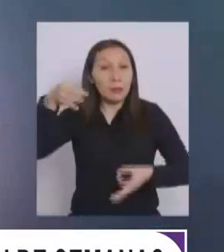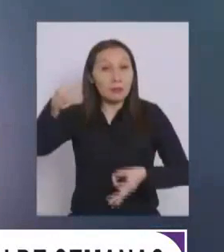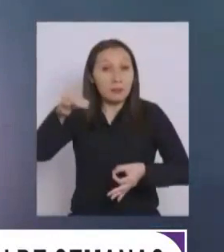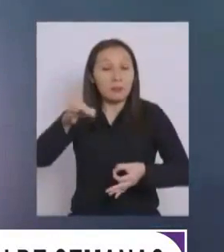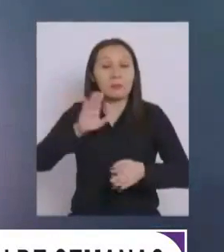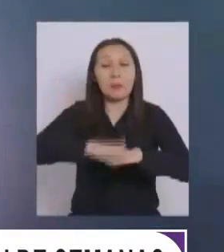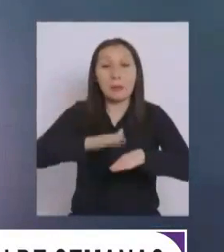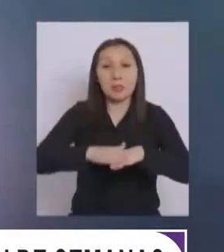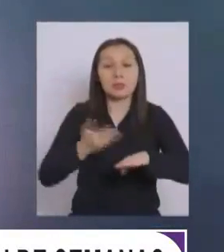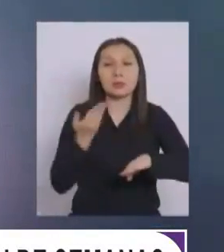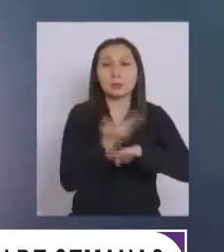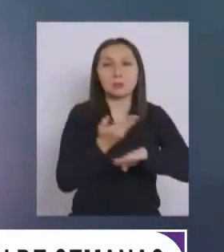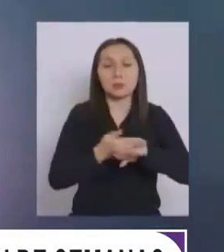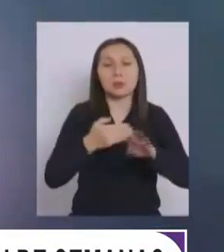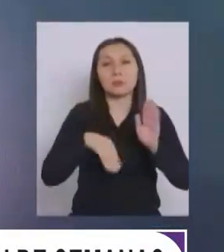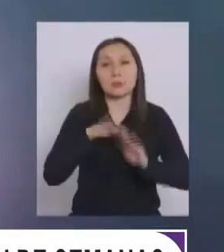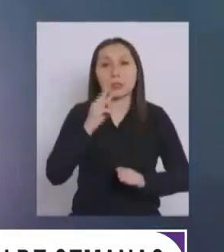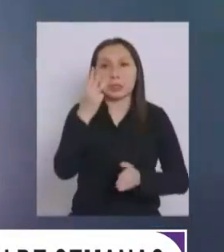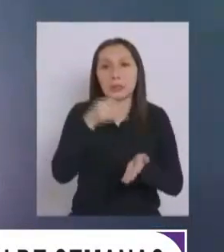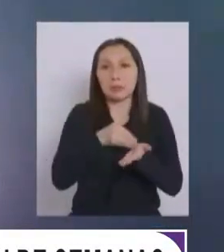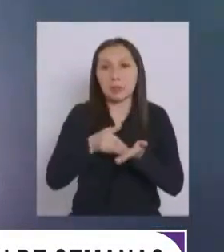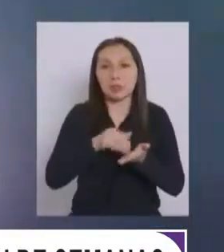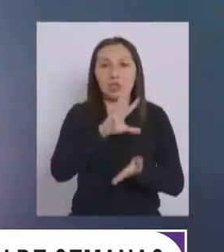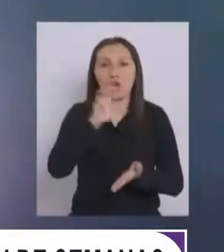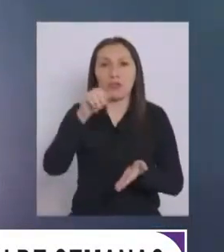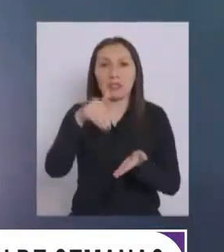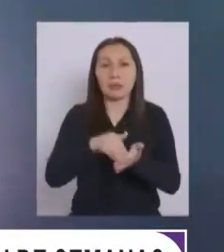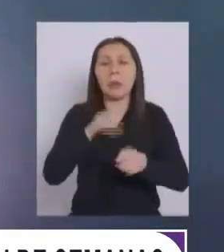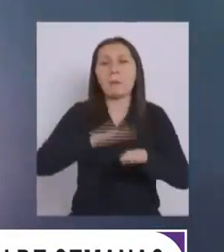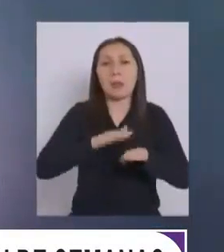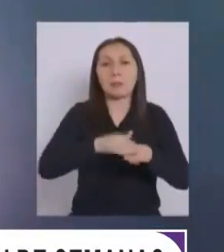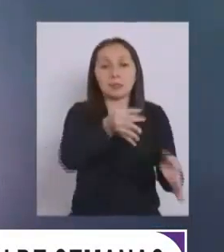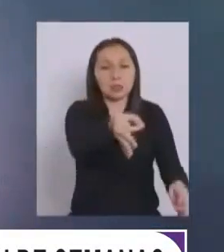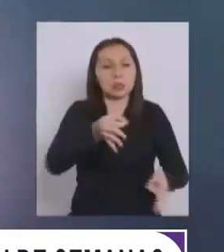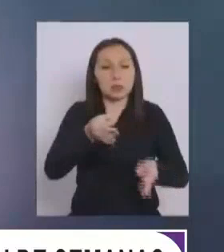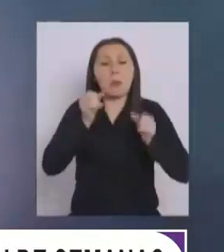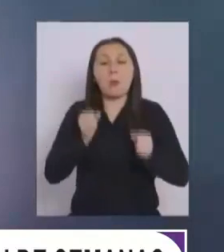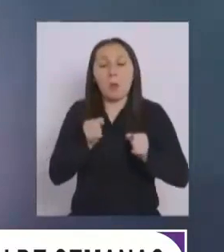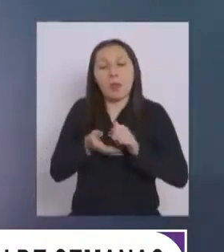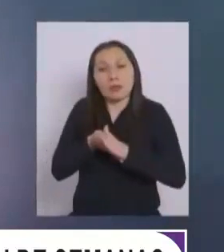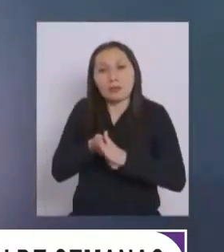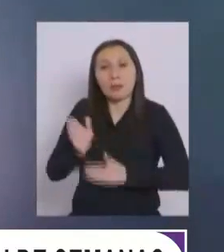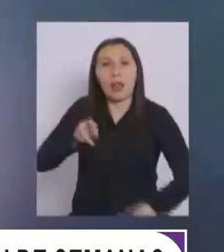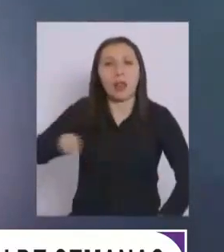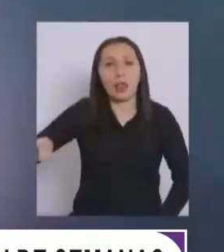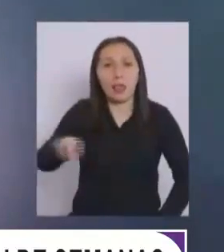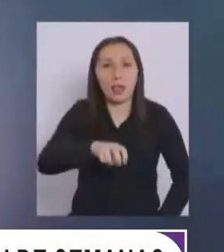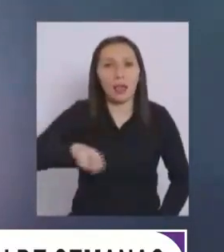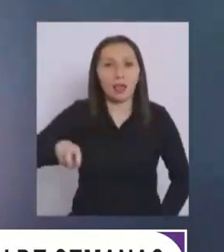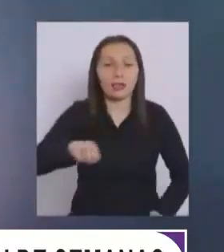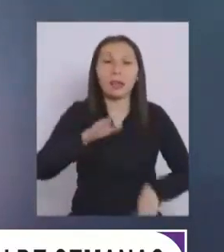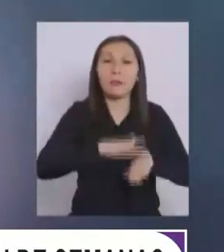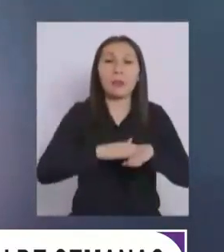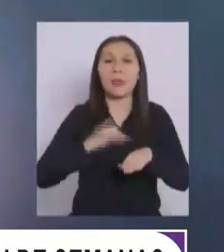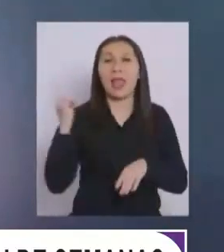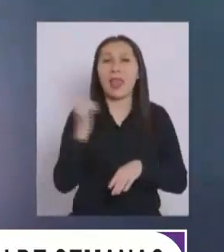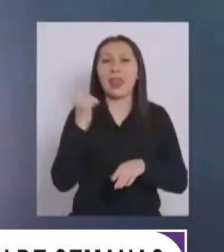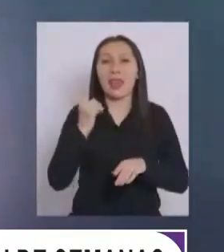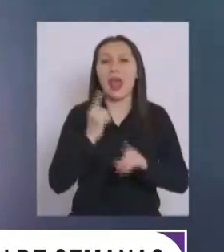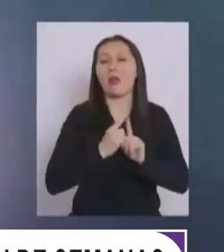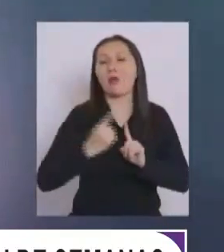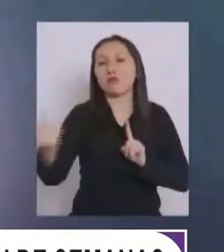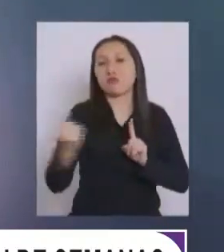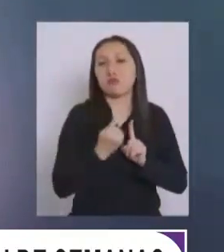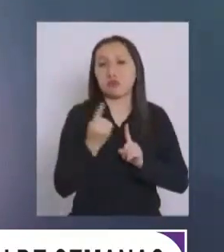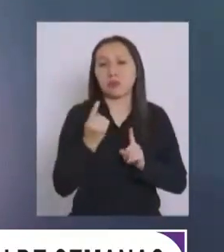fin de semana se pidieron más de 3.900.000 permisos para poder desplazarse, el permiso general de